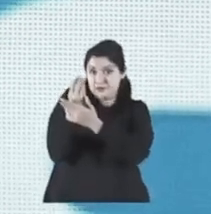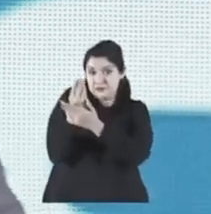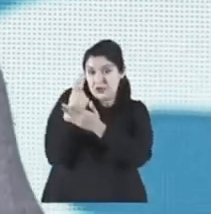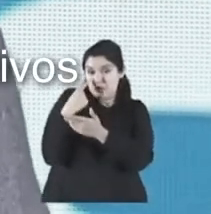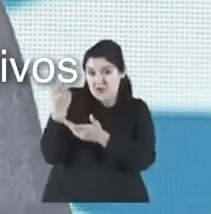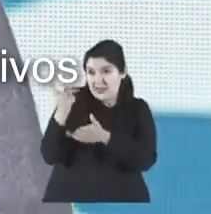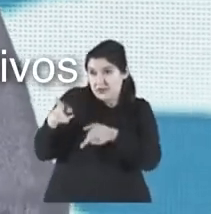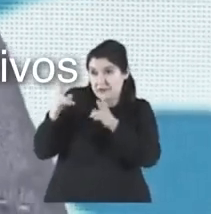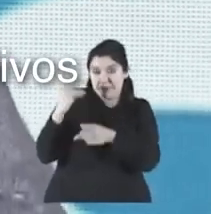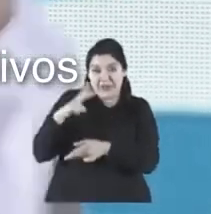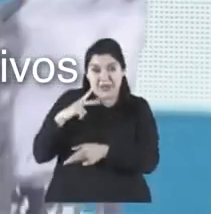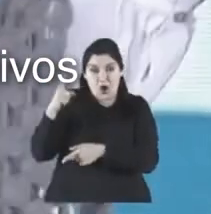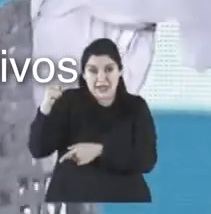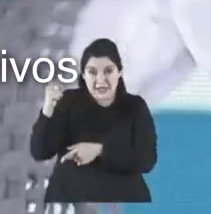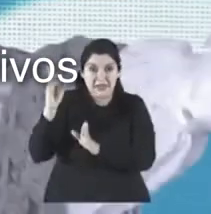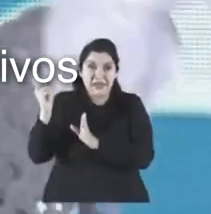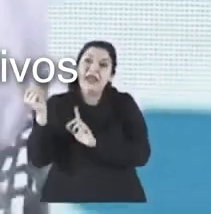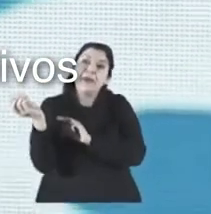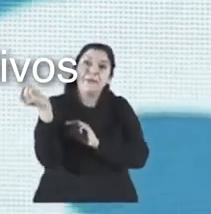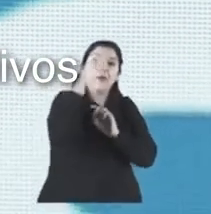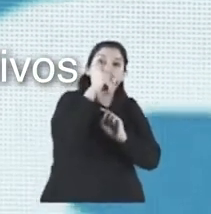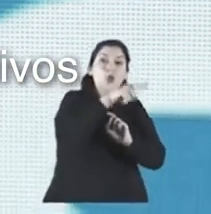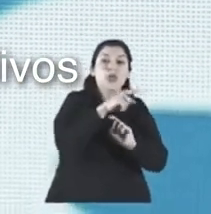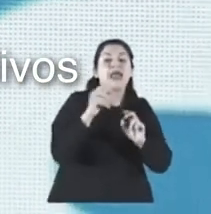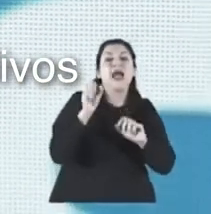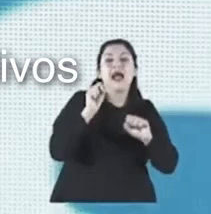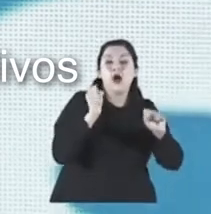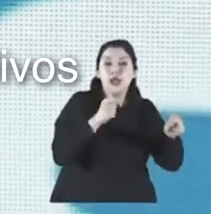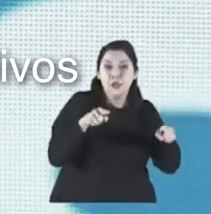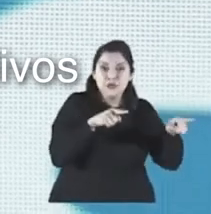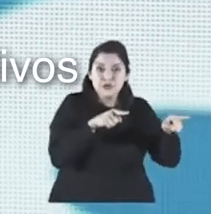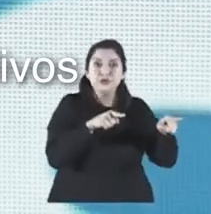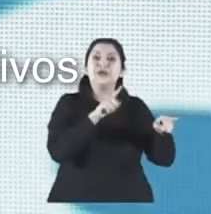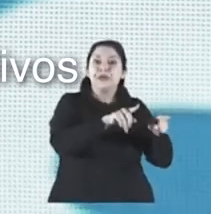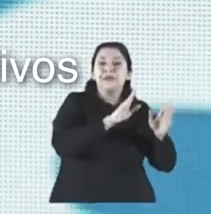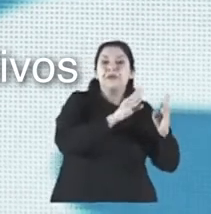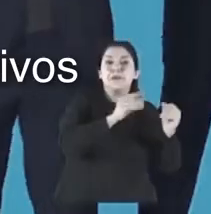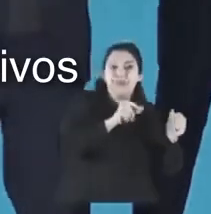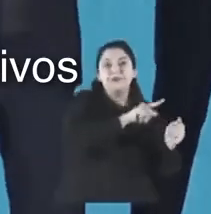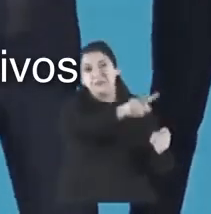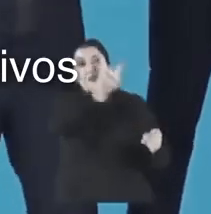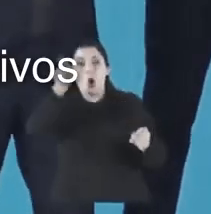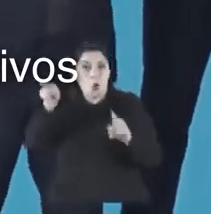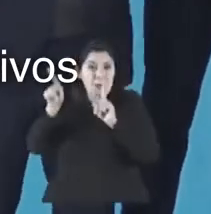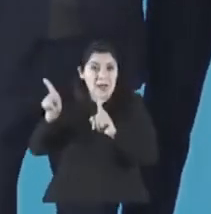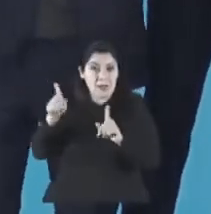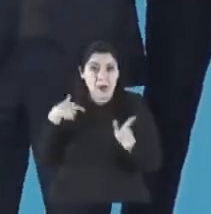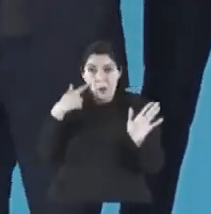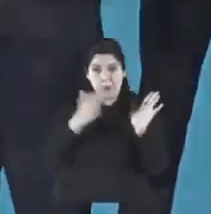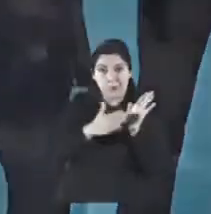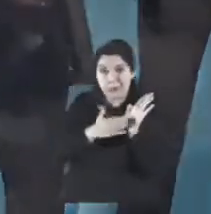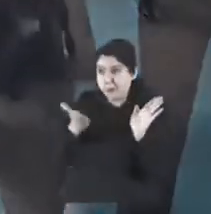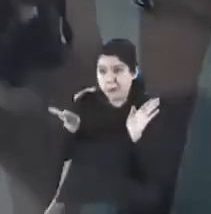pero salí de ahí para ir olivos y volví de olivos al mismo lugar puedo dar os puedo dar cuentas sin